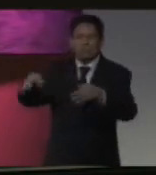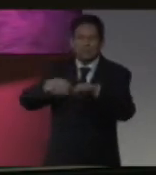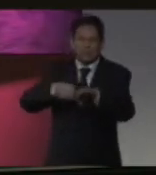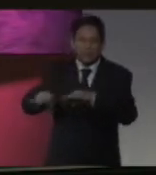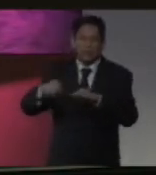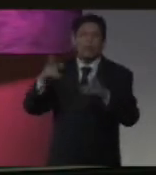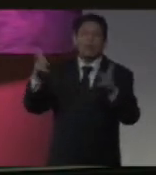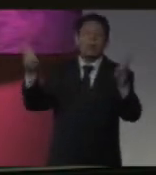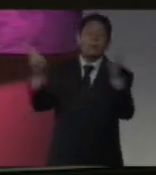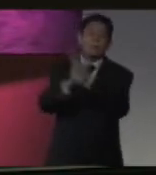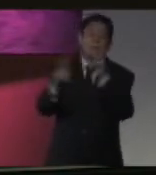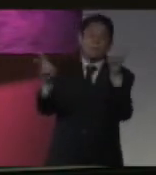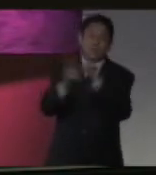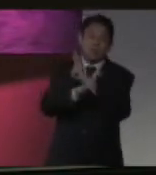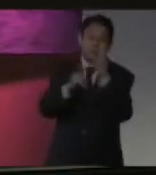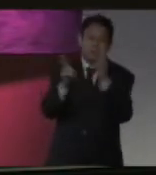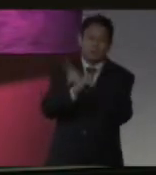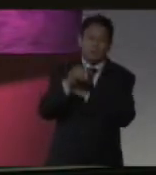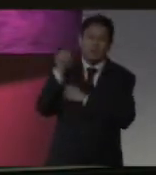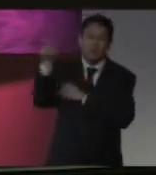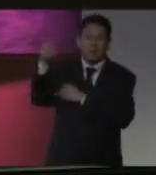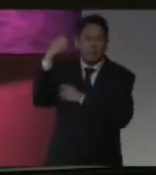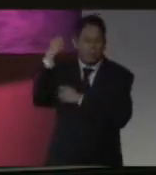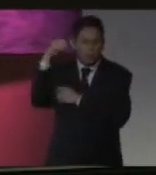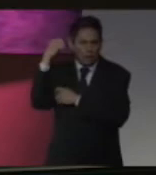de Tehuantepec, utilizándolo para producir energía.